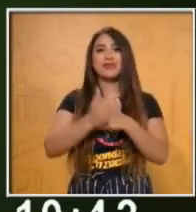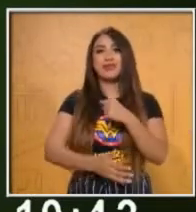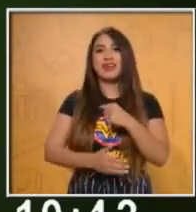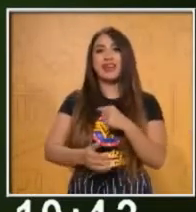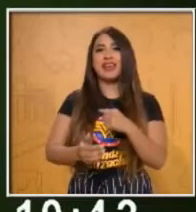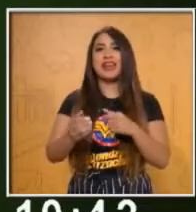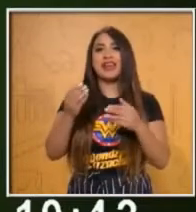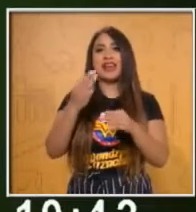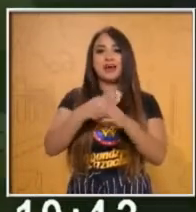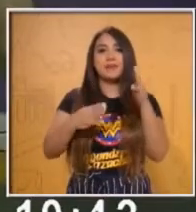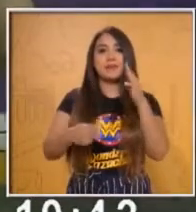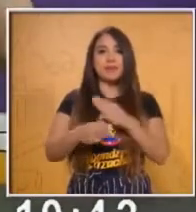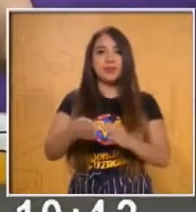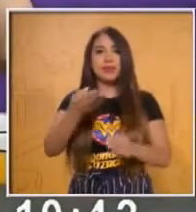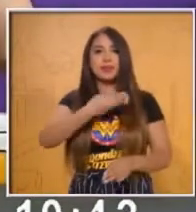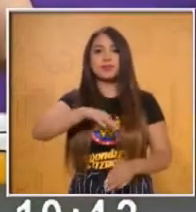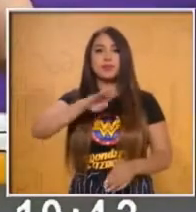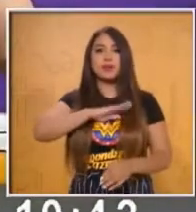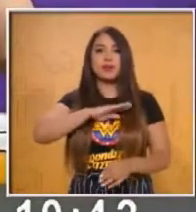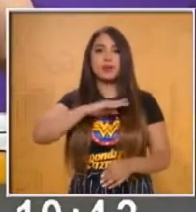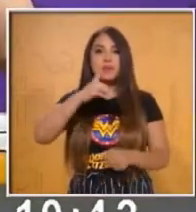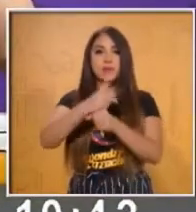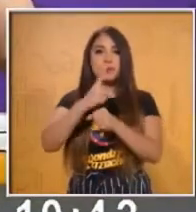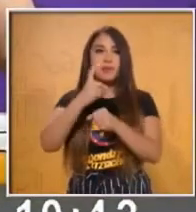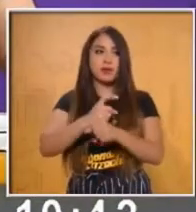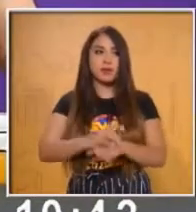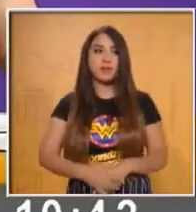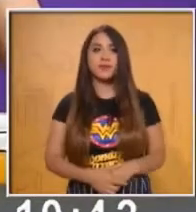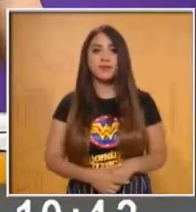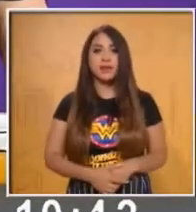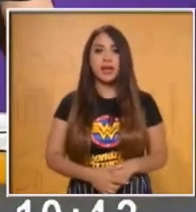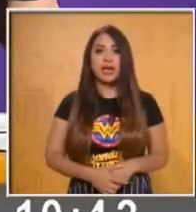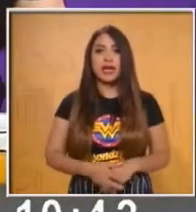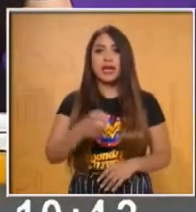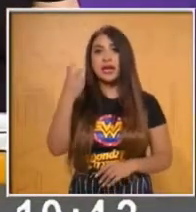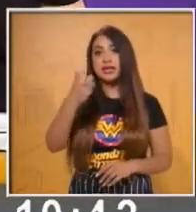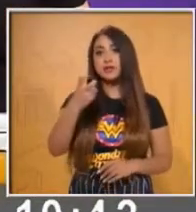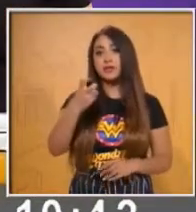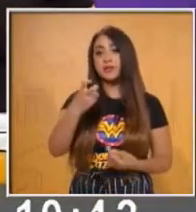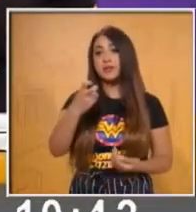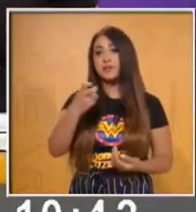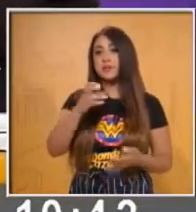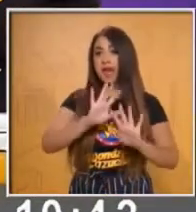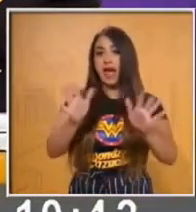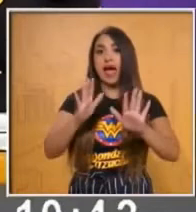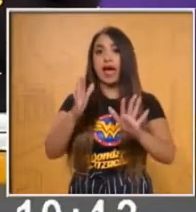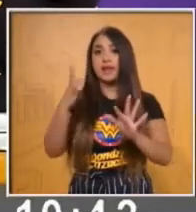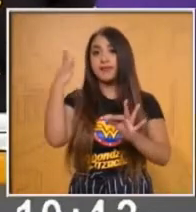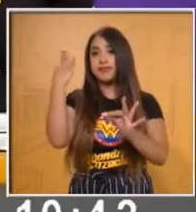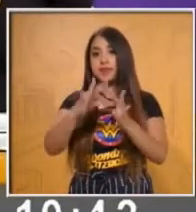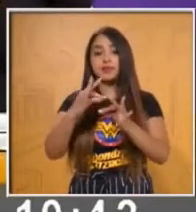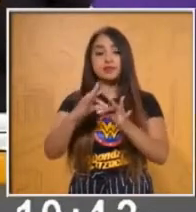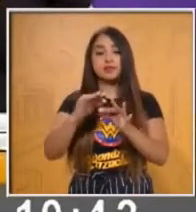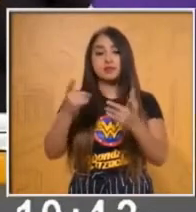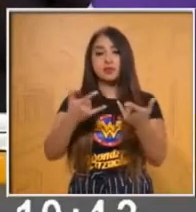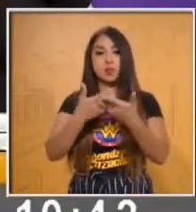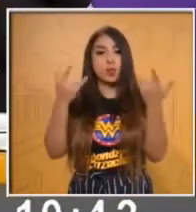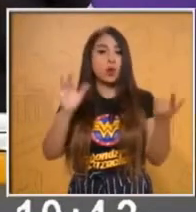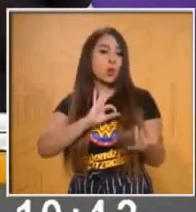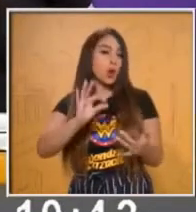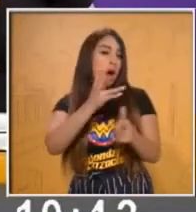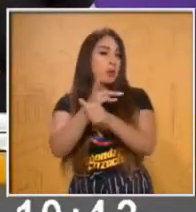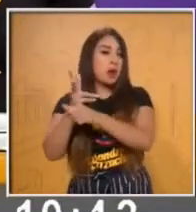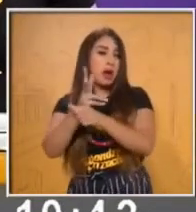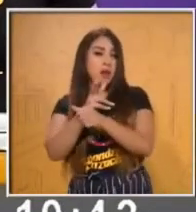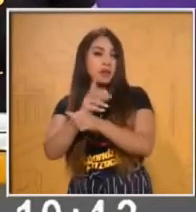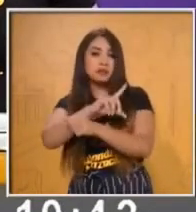la asignatura de lengua materna primer grado. De esta manera ya ustedes que terminen su cuento, si se pueden grabar, se graban y